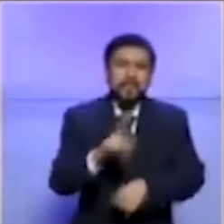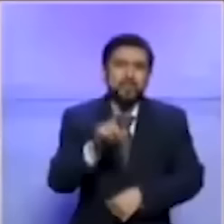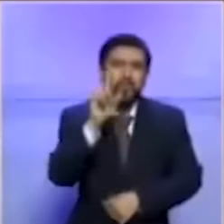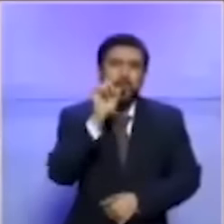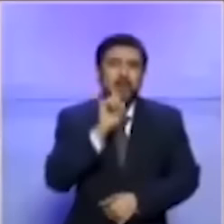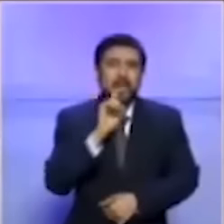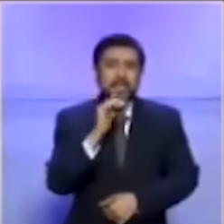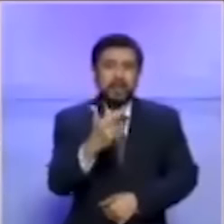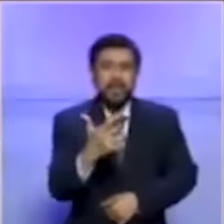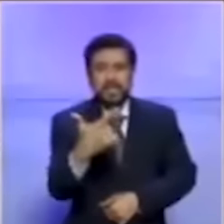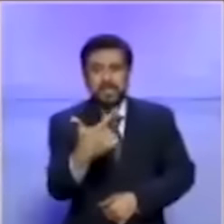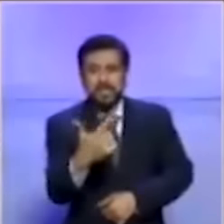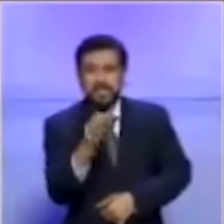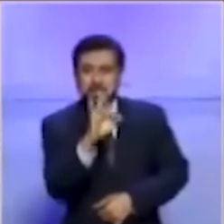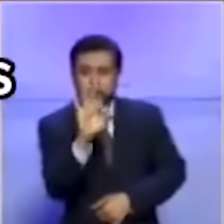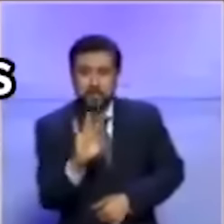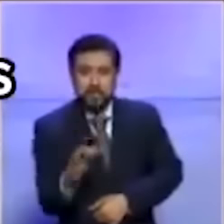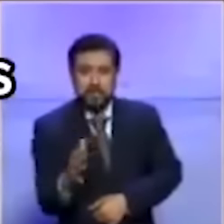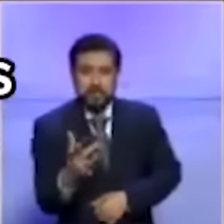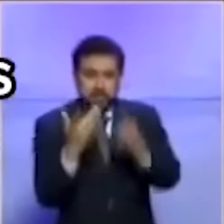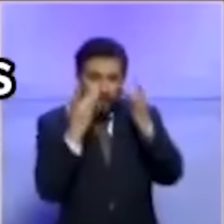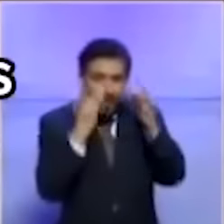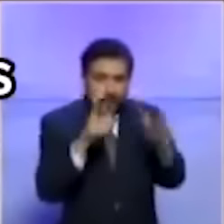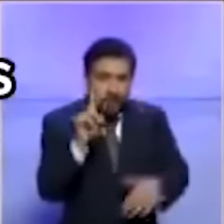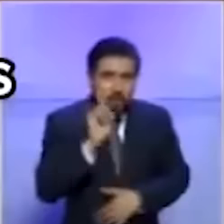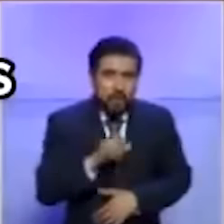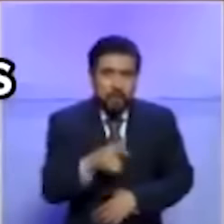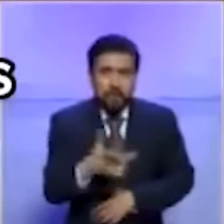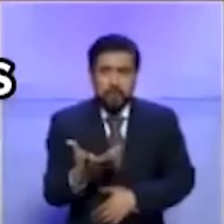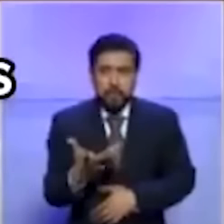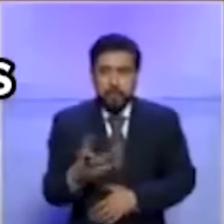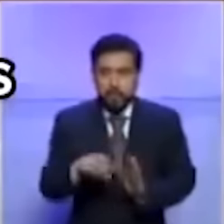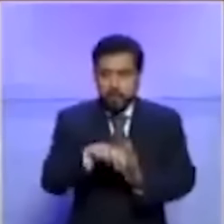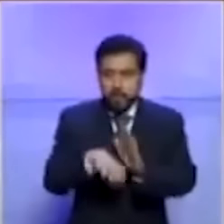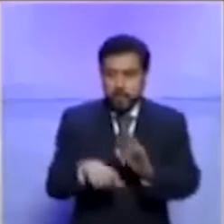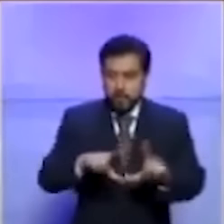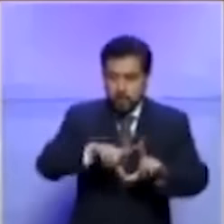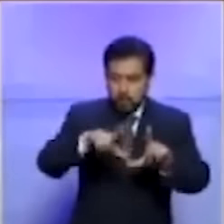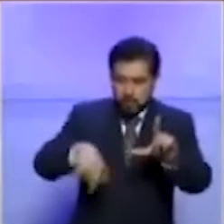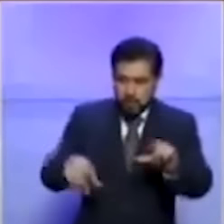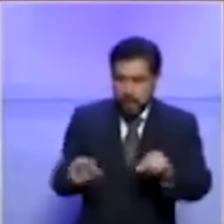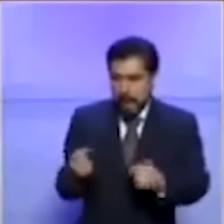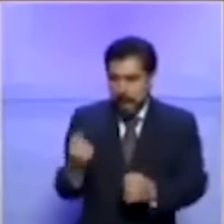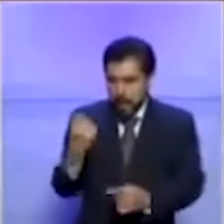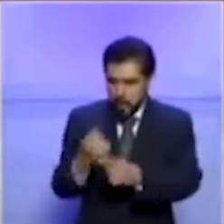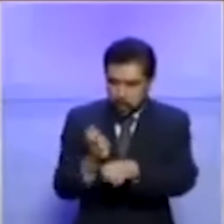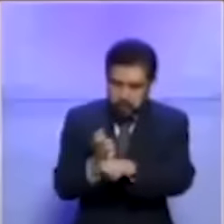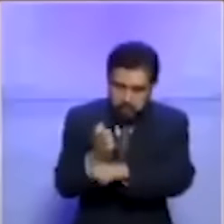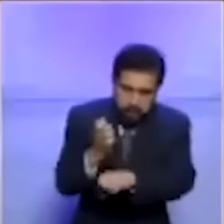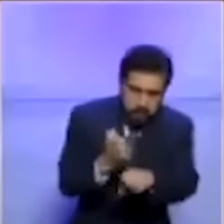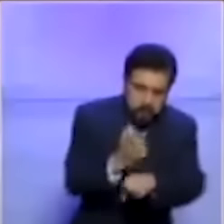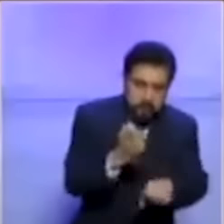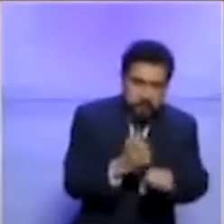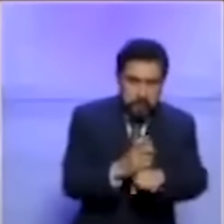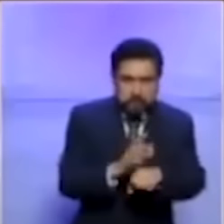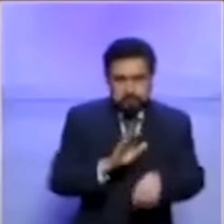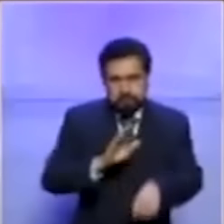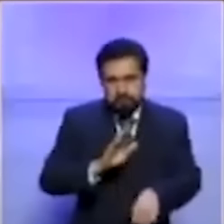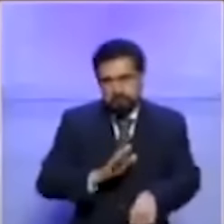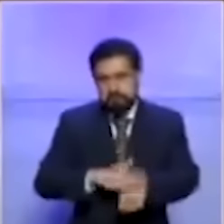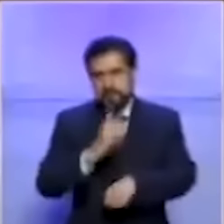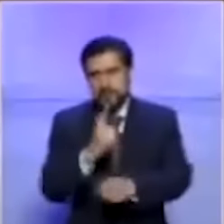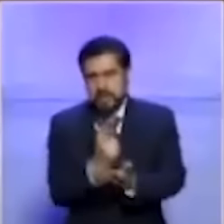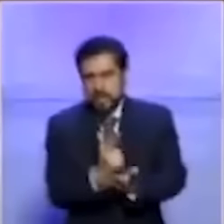mujeres y si la violencia se dio esencialmente en entidades federativas con alto impacto a nivel municipal Lo